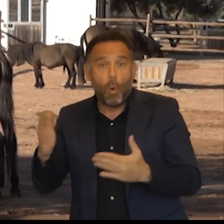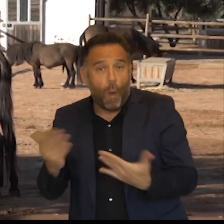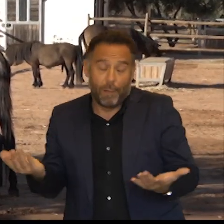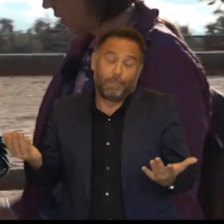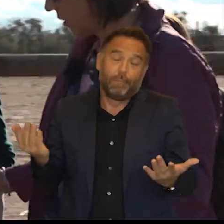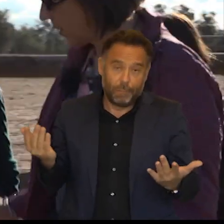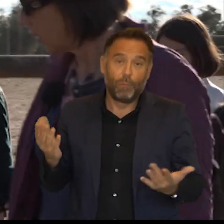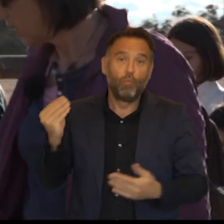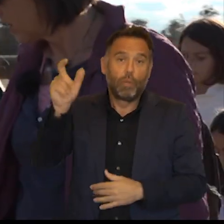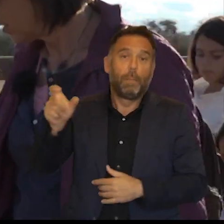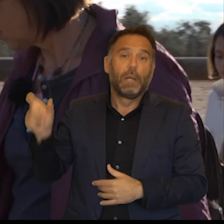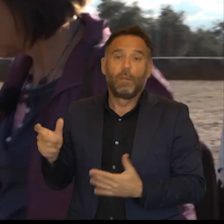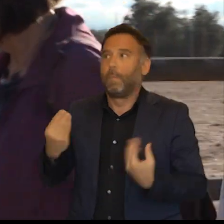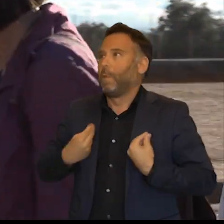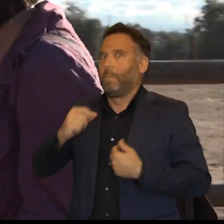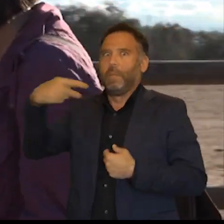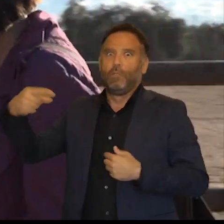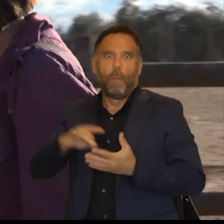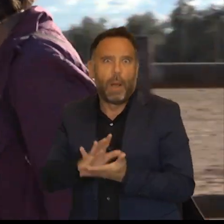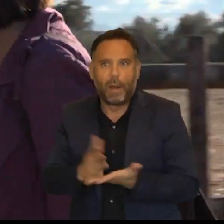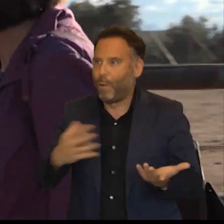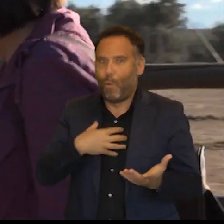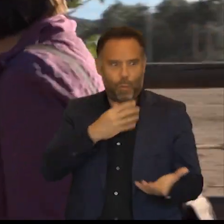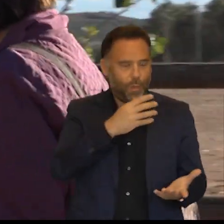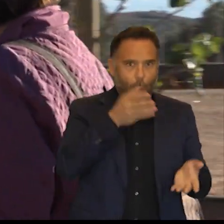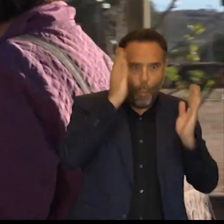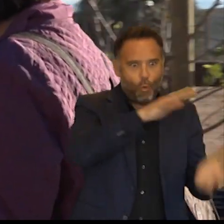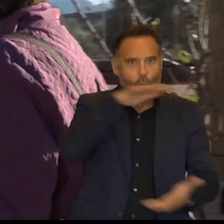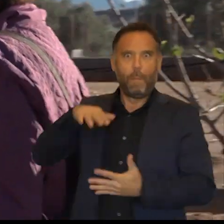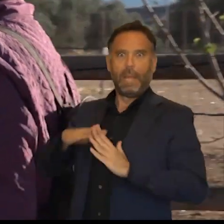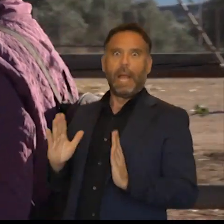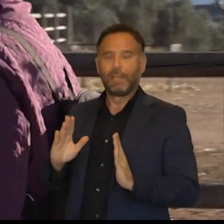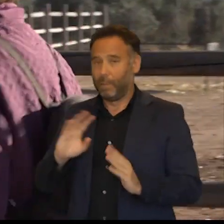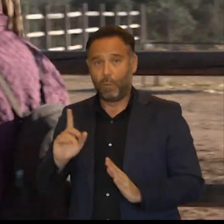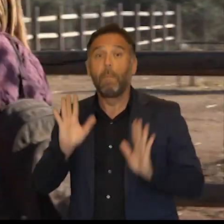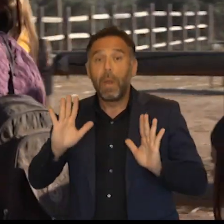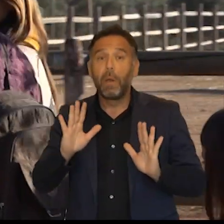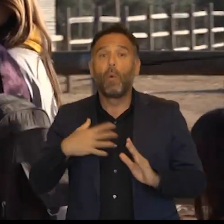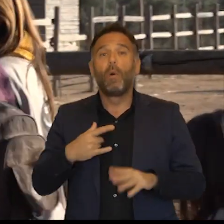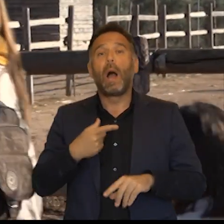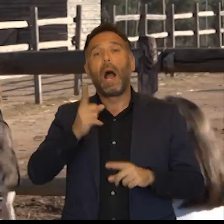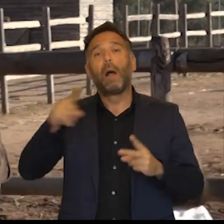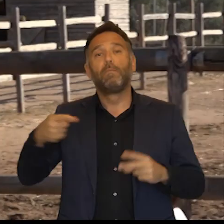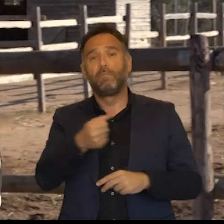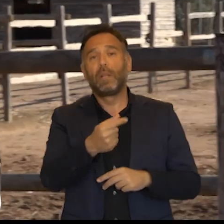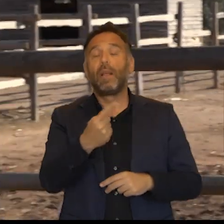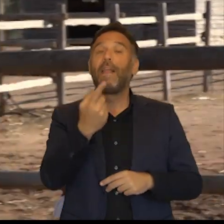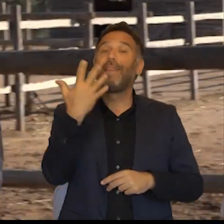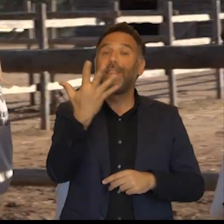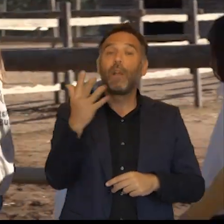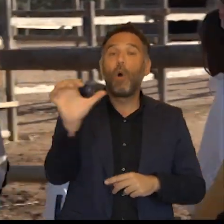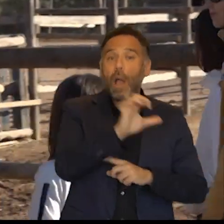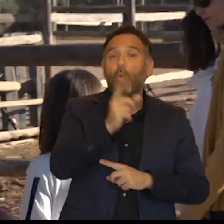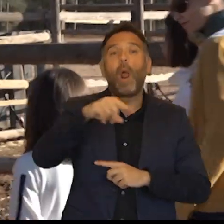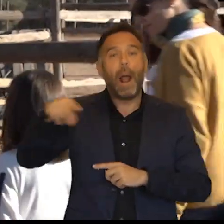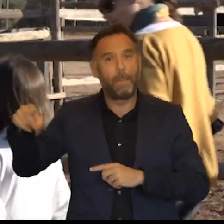el tiempo, porque claro, hay mucha gente que vive en un piso en Málaga y no puede llevarse un burro a su casa. Lo que pueden hacer es apadrinarlos por